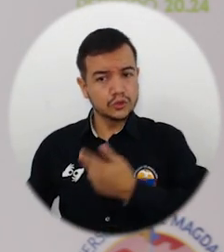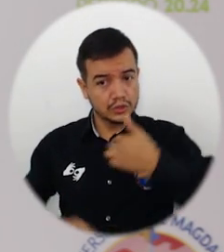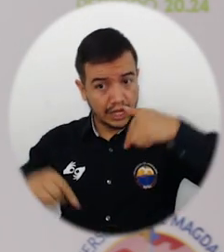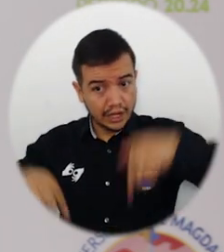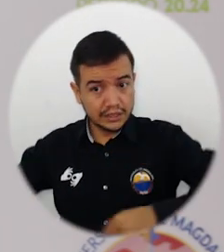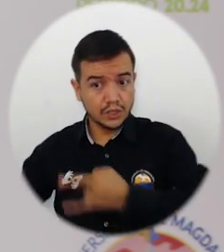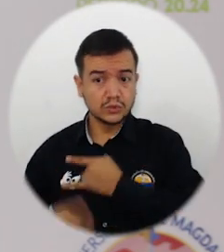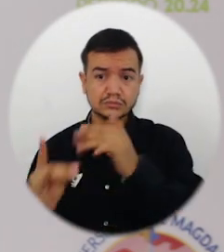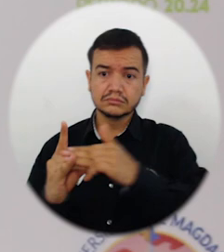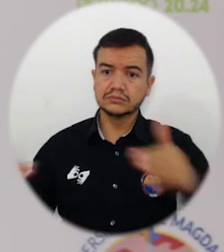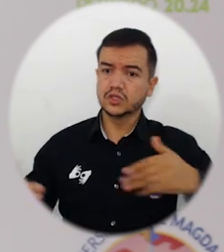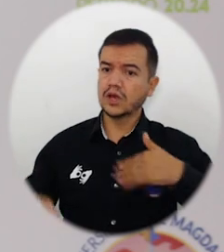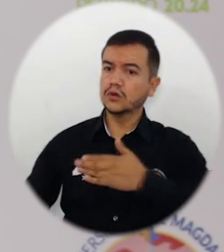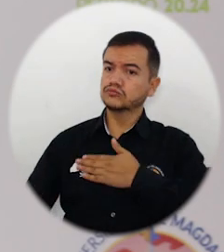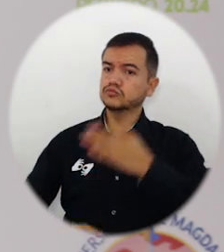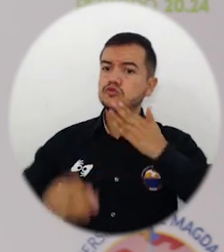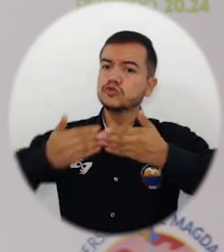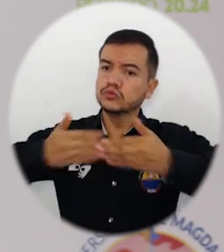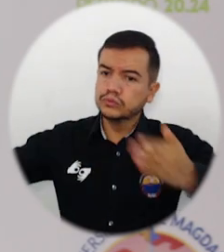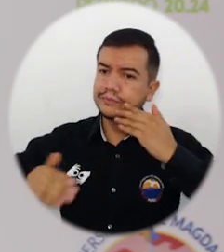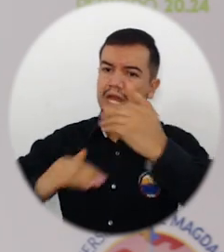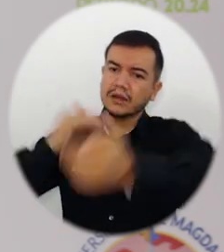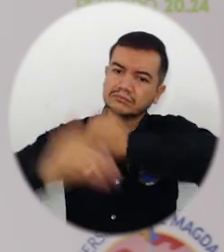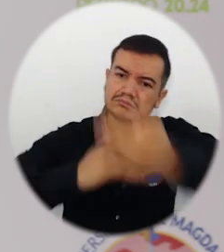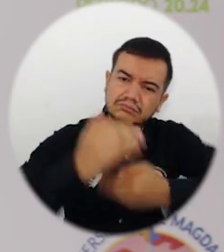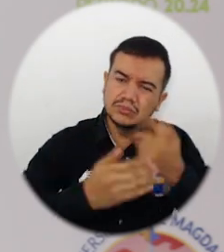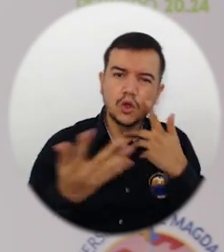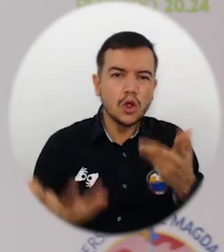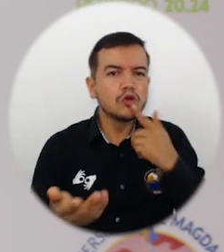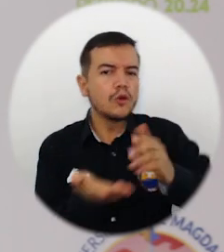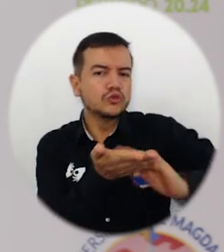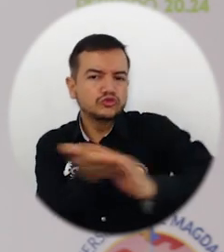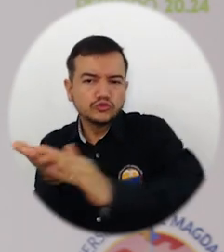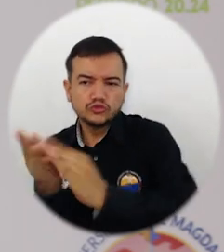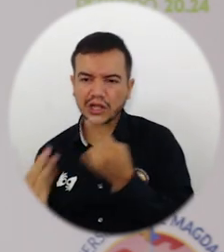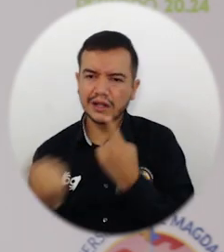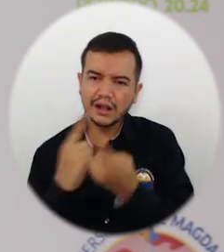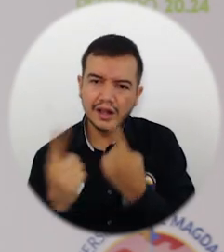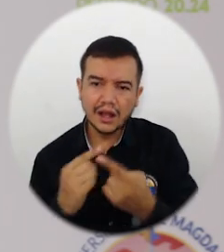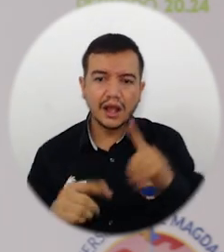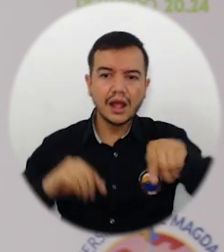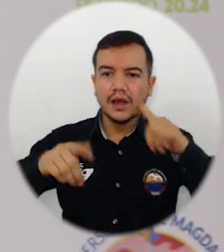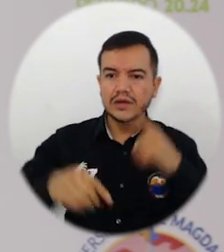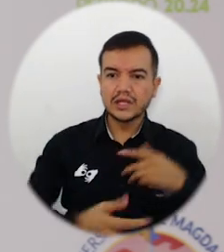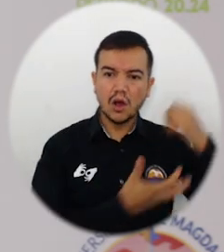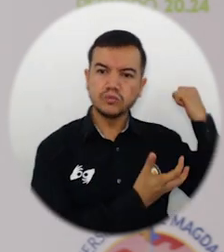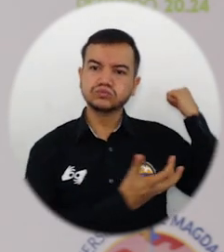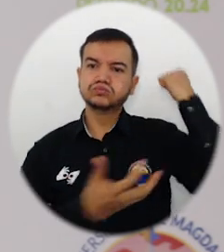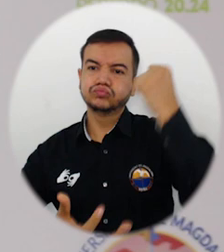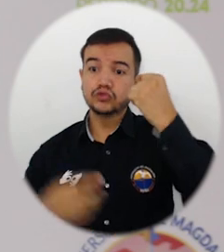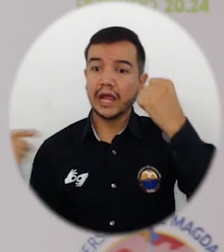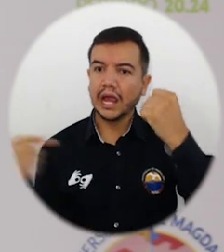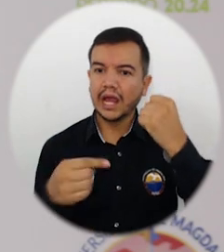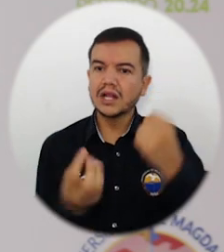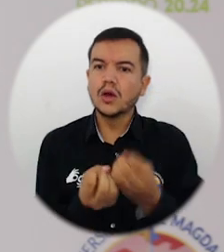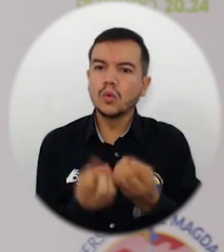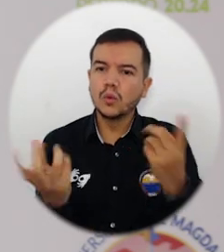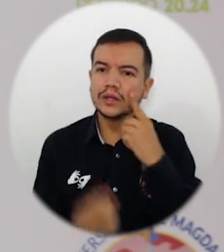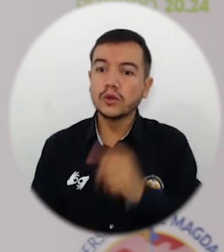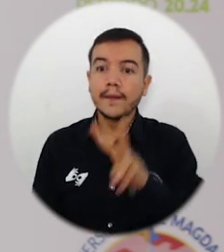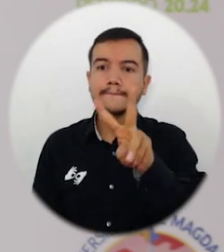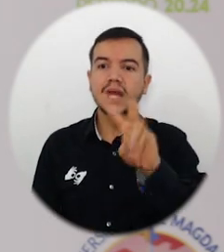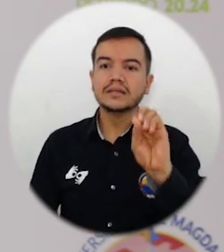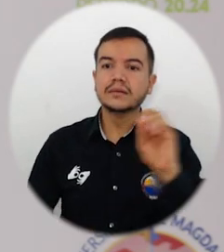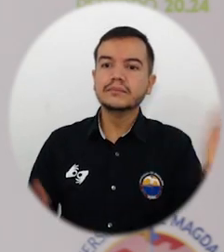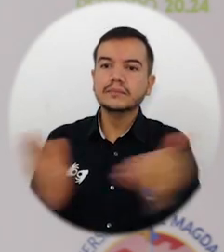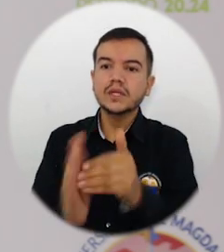oportuna, así, abriendo todos los caminos, avanzando de la forma más rápida posible, sacrificando cerca de 20 mil millones de pesos que la